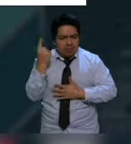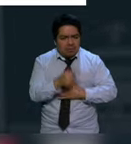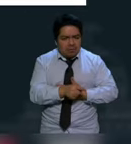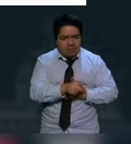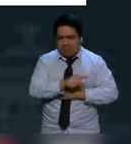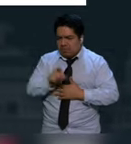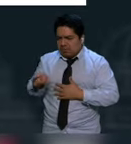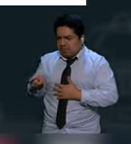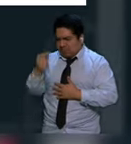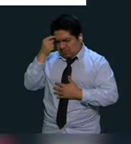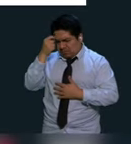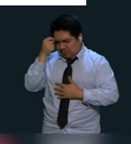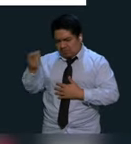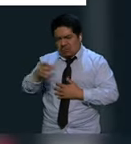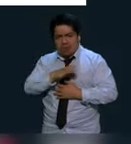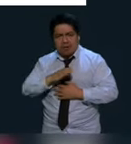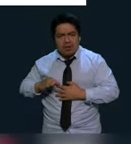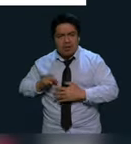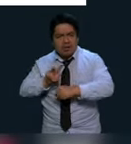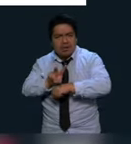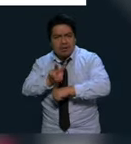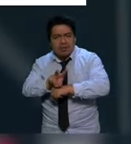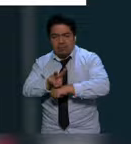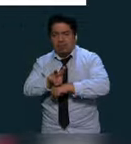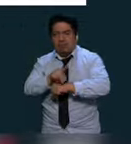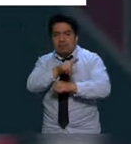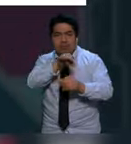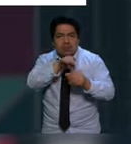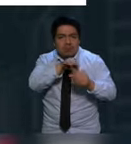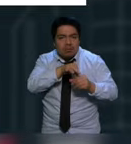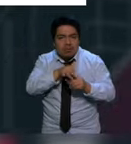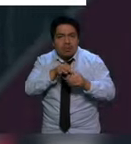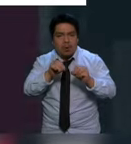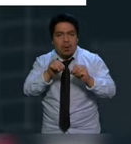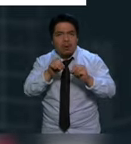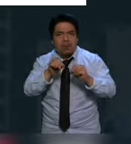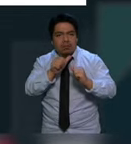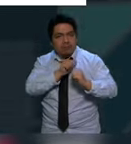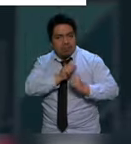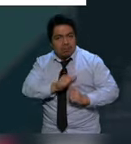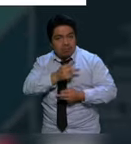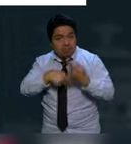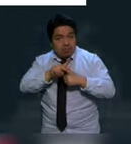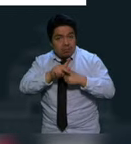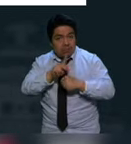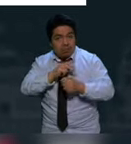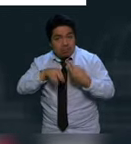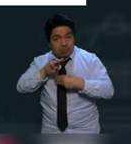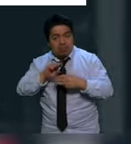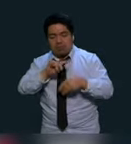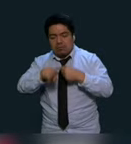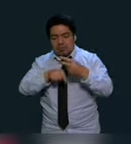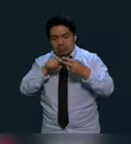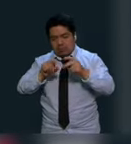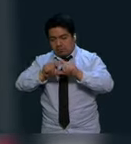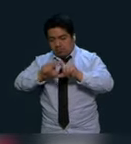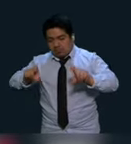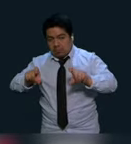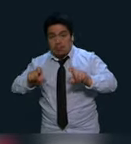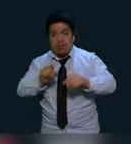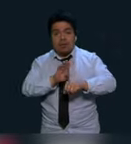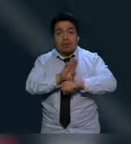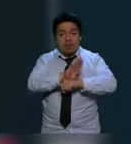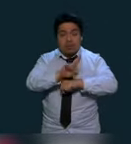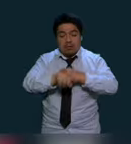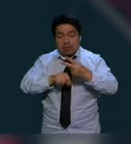a candidatos en Venezuela. Como si fueran autoridad electoral o autoridad del mundo. Por otro lado, está el comunicado conjunto que publicaron